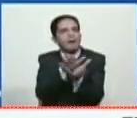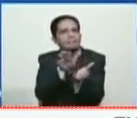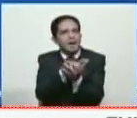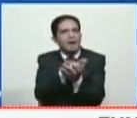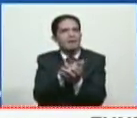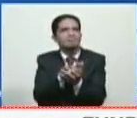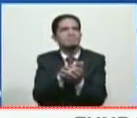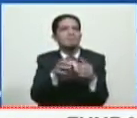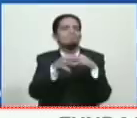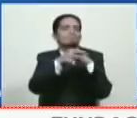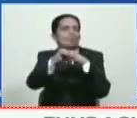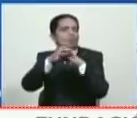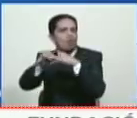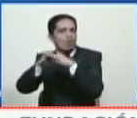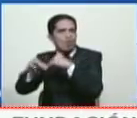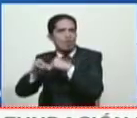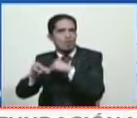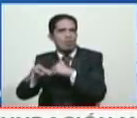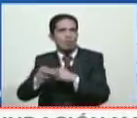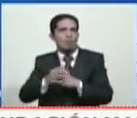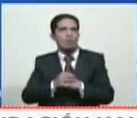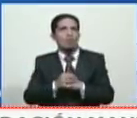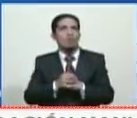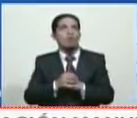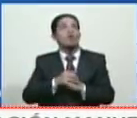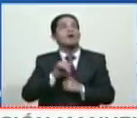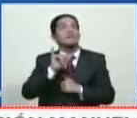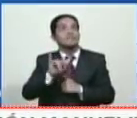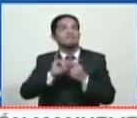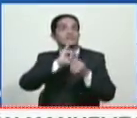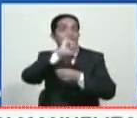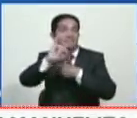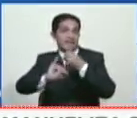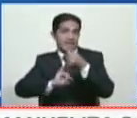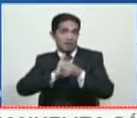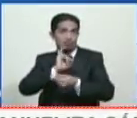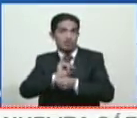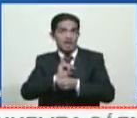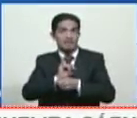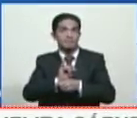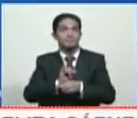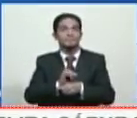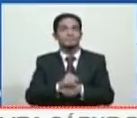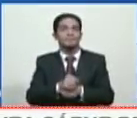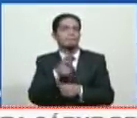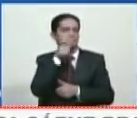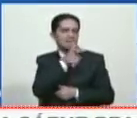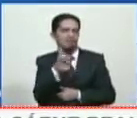en Mochima, y internacionales, son las gente que tiene yate, los ricos,